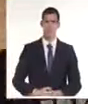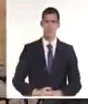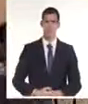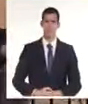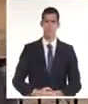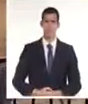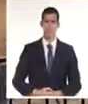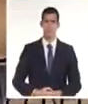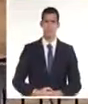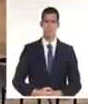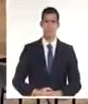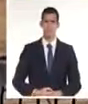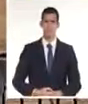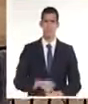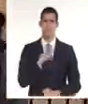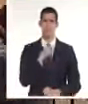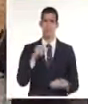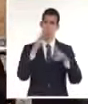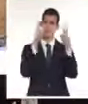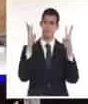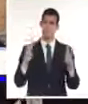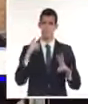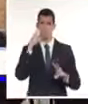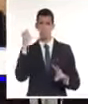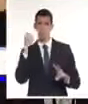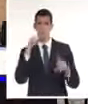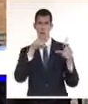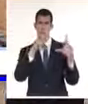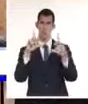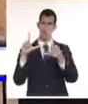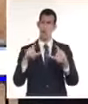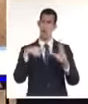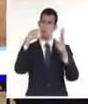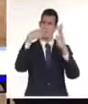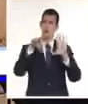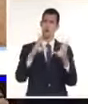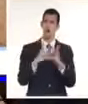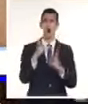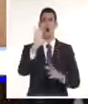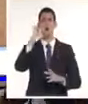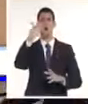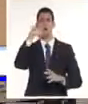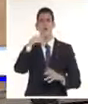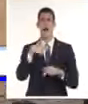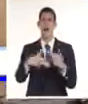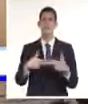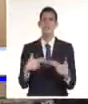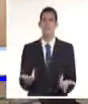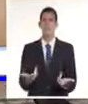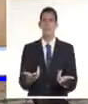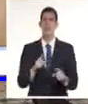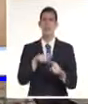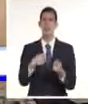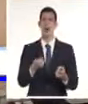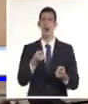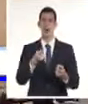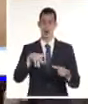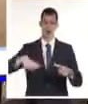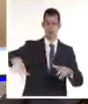Estas imágenes son la prueba del hecho inhumano ocurrido el pasado 8 de abril durante un espectáculo recreativo en la